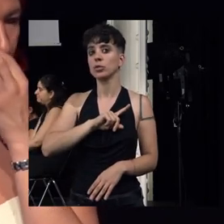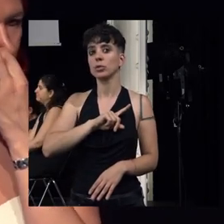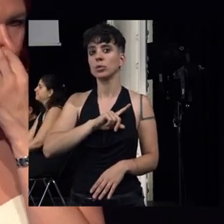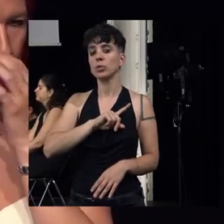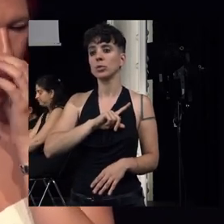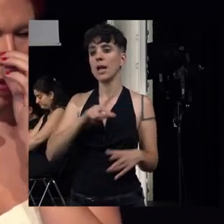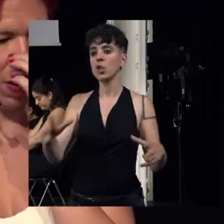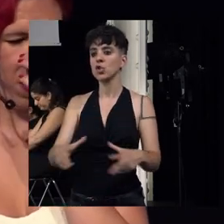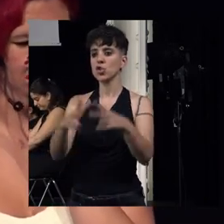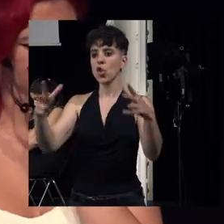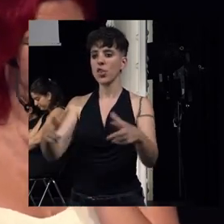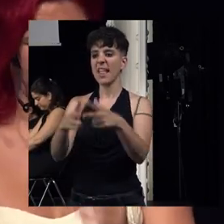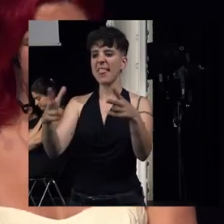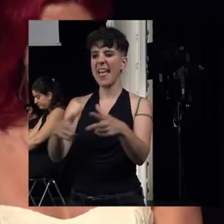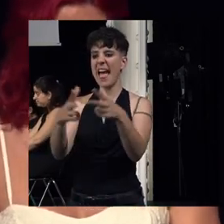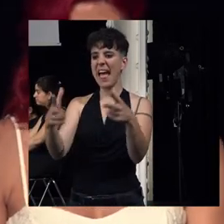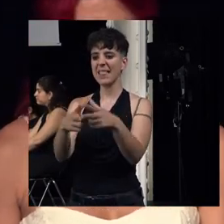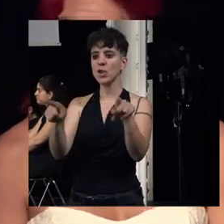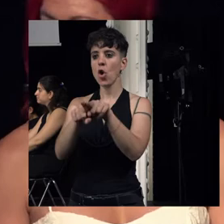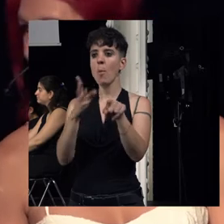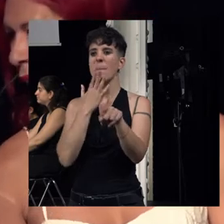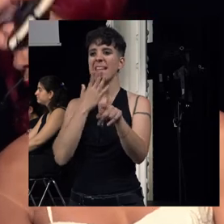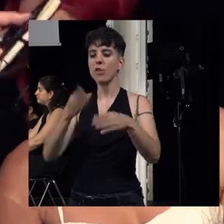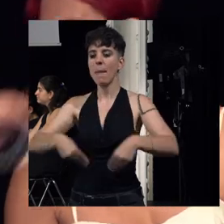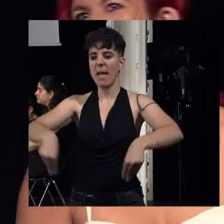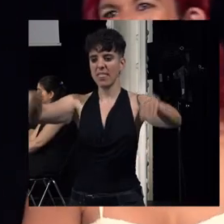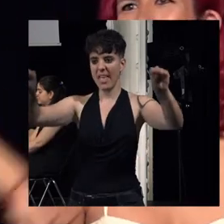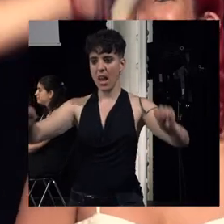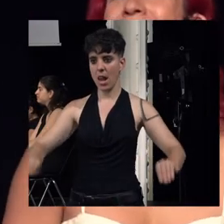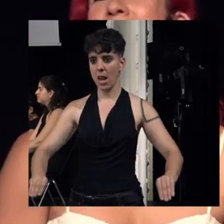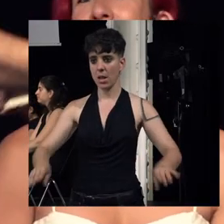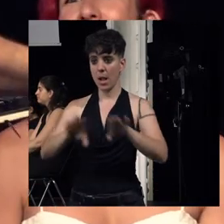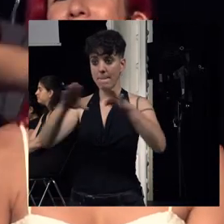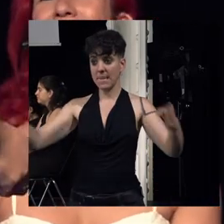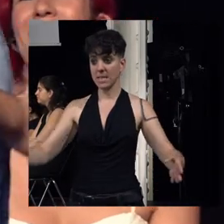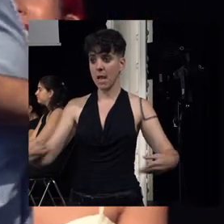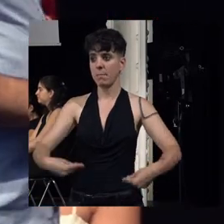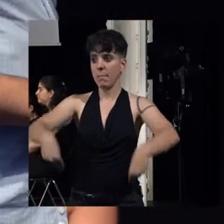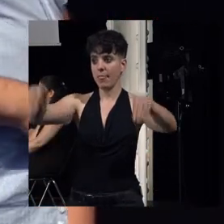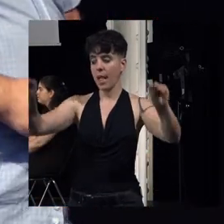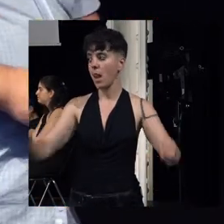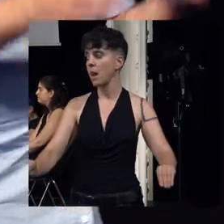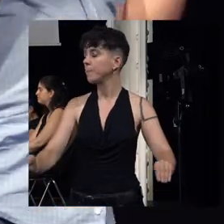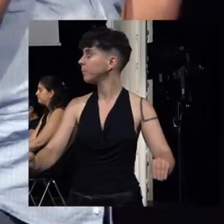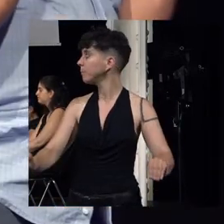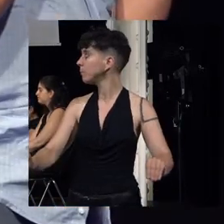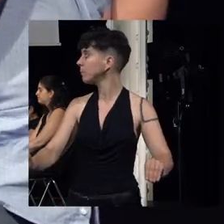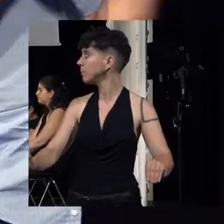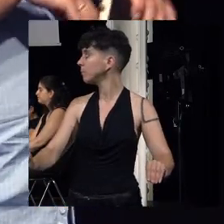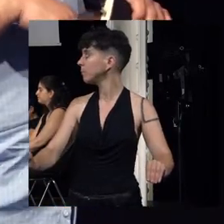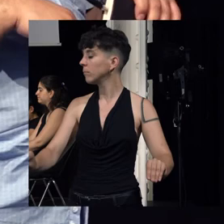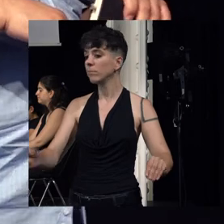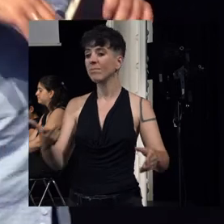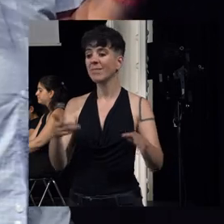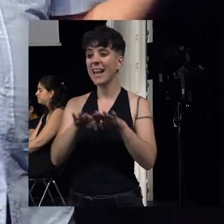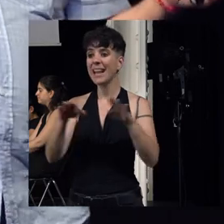la sociedad es un mantel. Un mantel que se pone en una mesa. Y en la